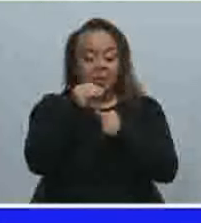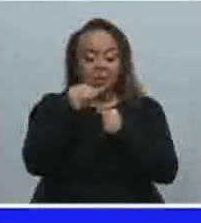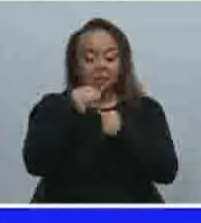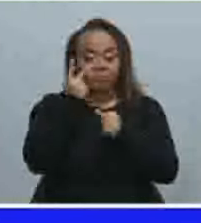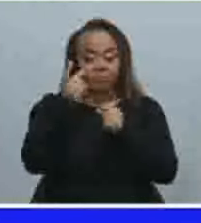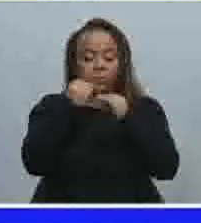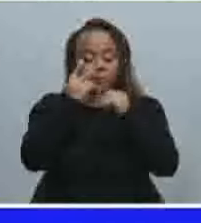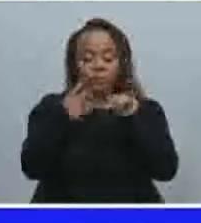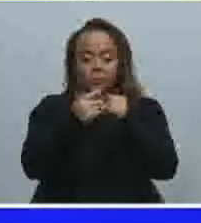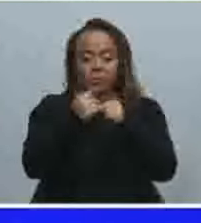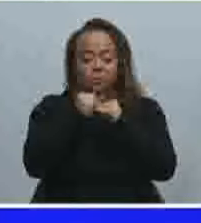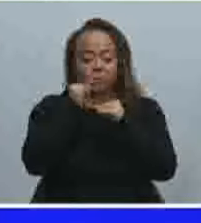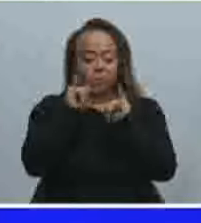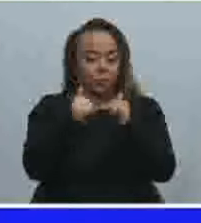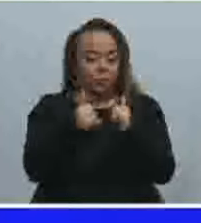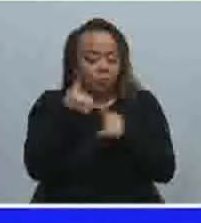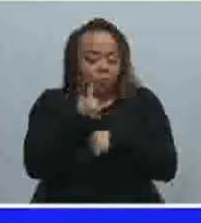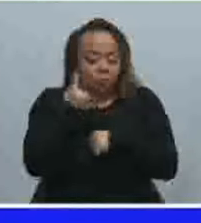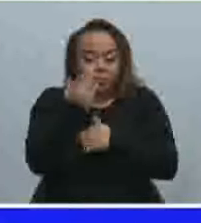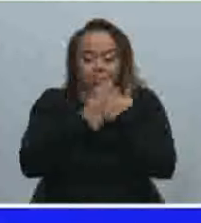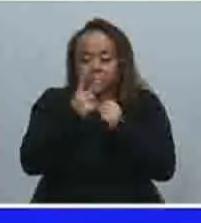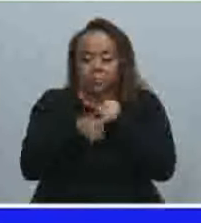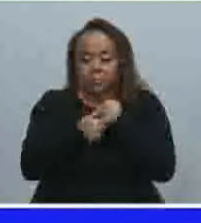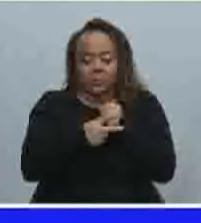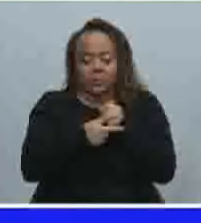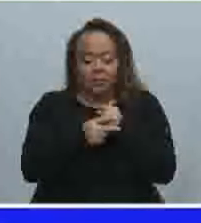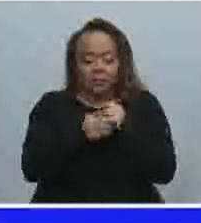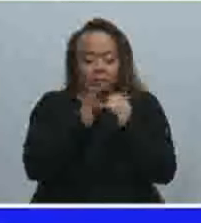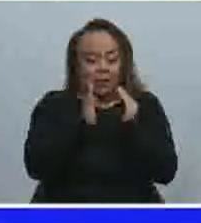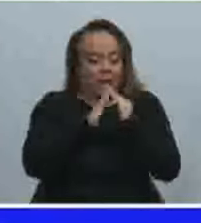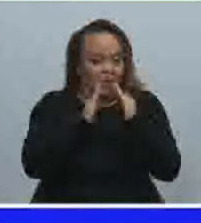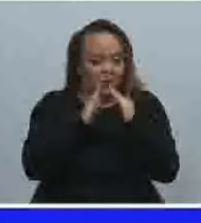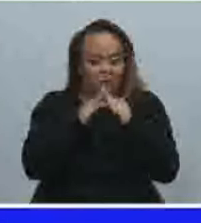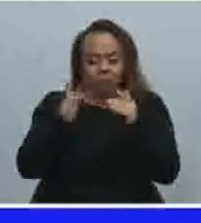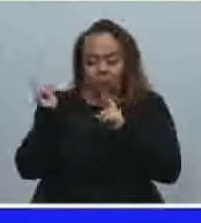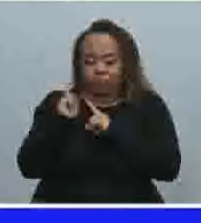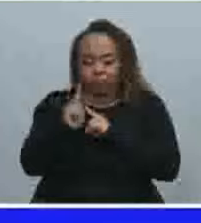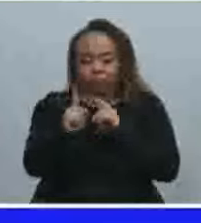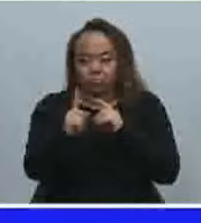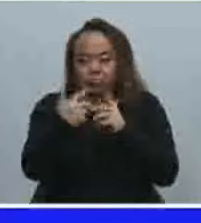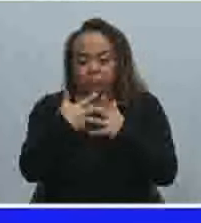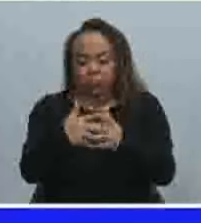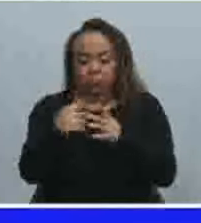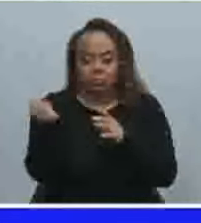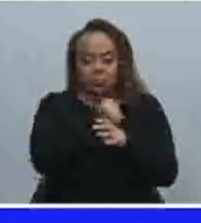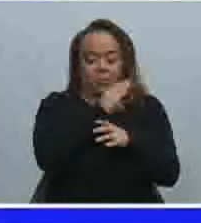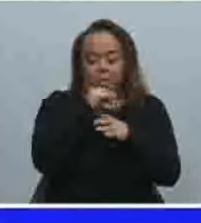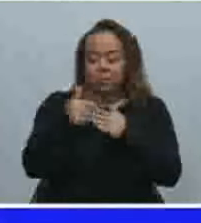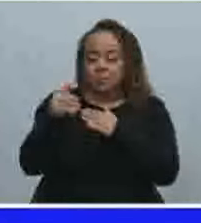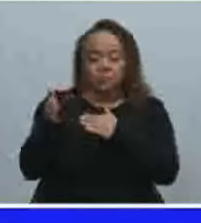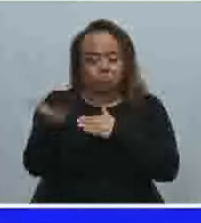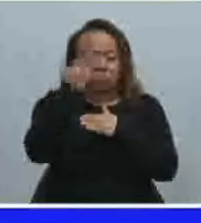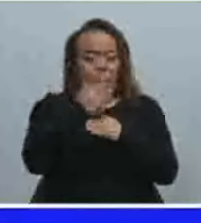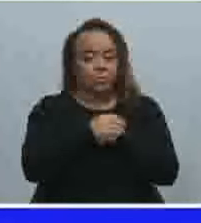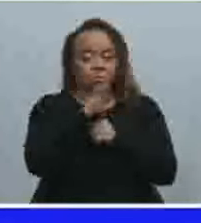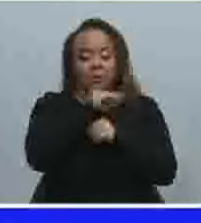muchas veces jugó solo como punta muchas veces aparecía por afuera teniendo que hacer un recorrido defensivo y después se sumaba al ataque el liderazgo que tiene